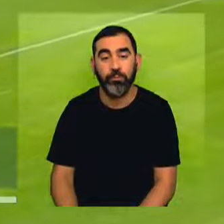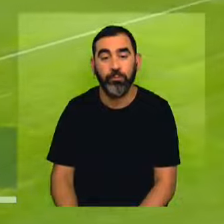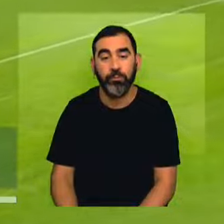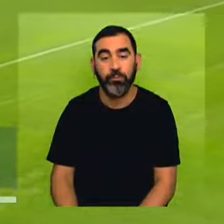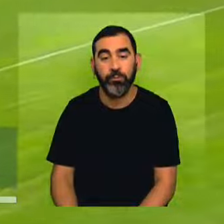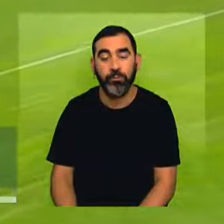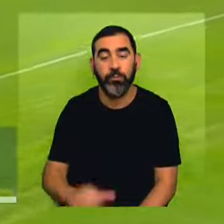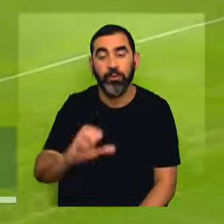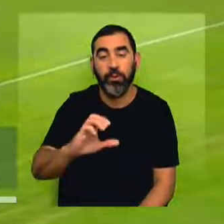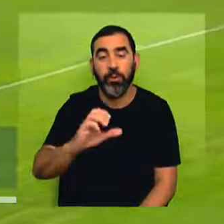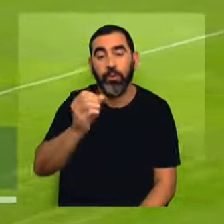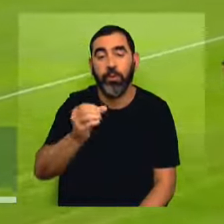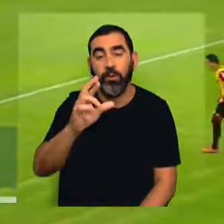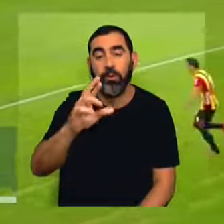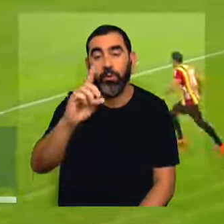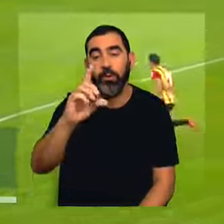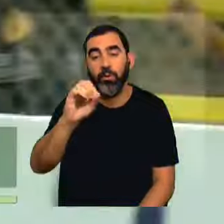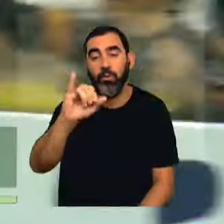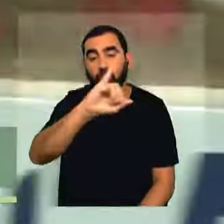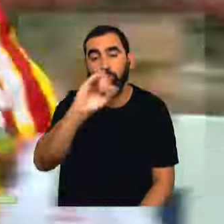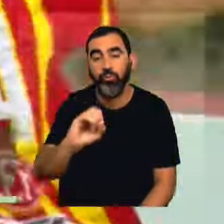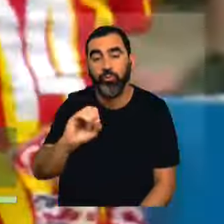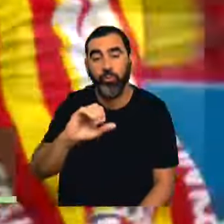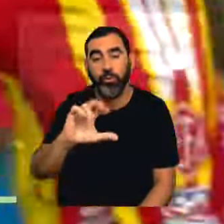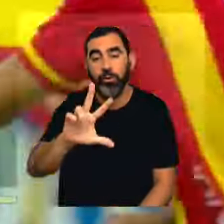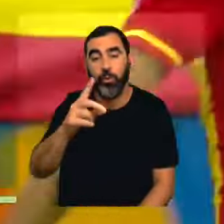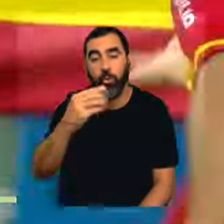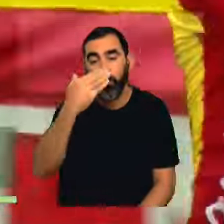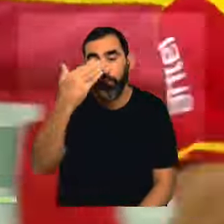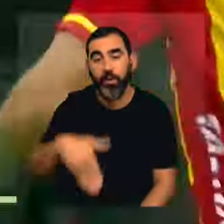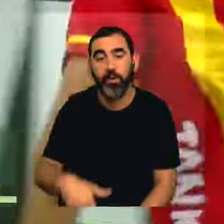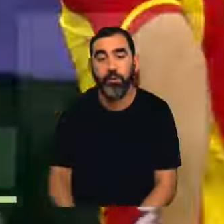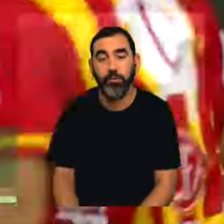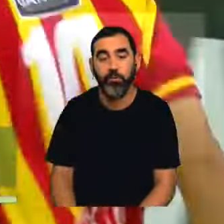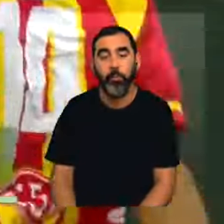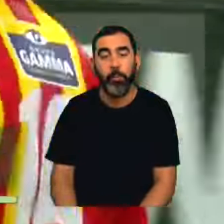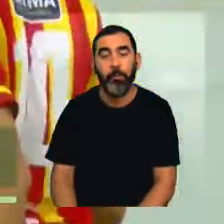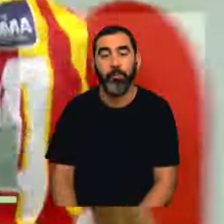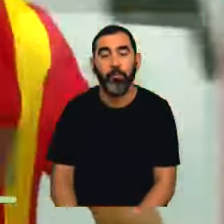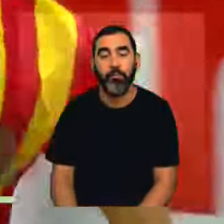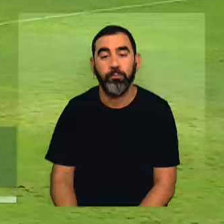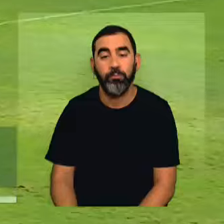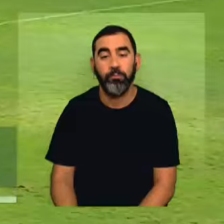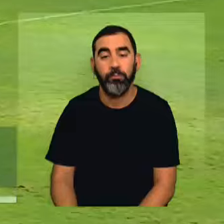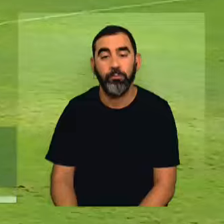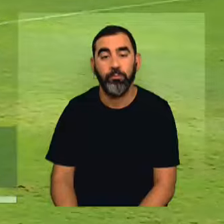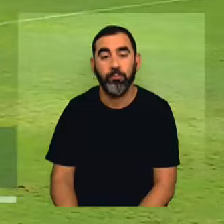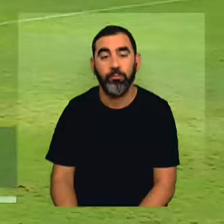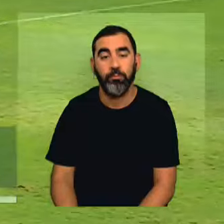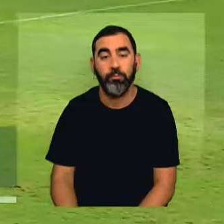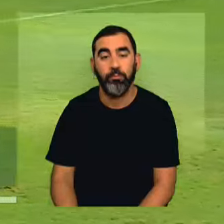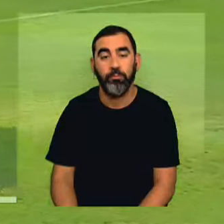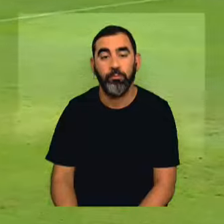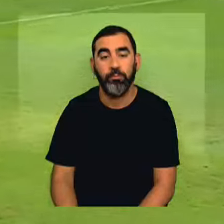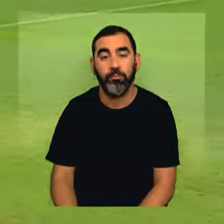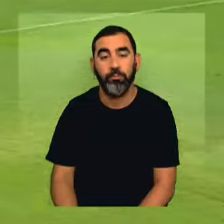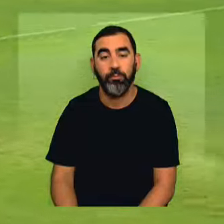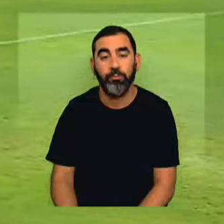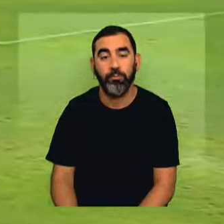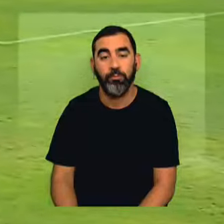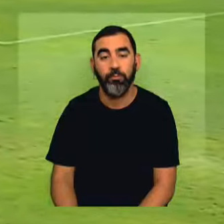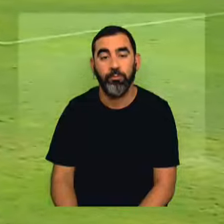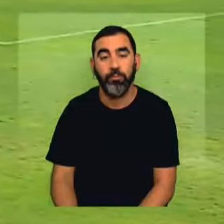sebn le dio la victoria Entonces el gaucho 3 a 1 frente al depo en el estadio Luis